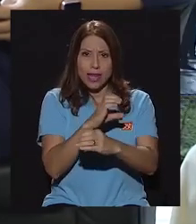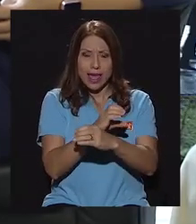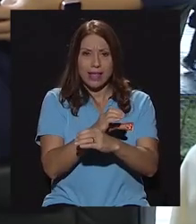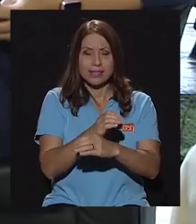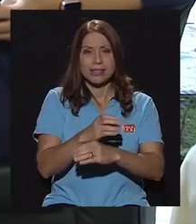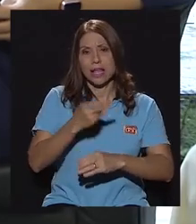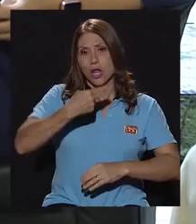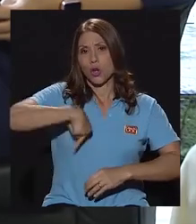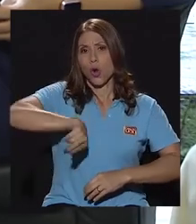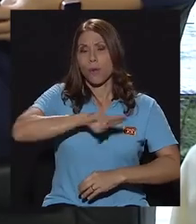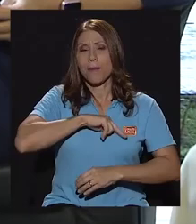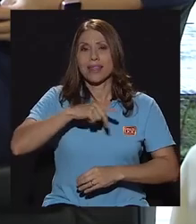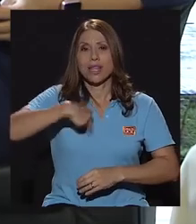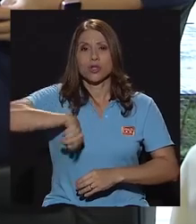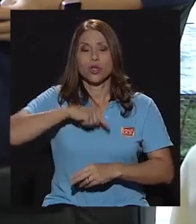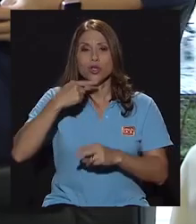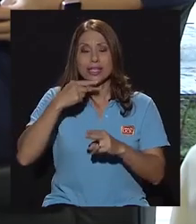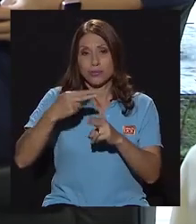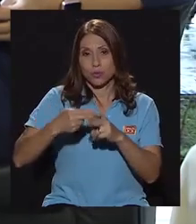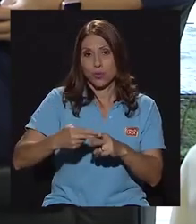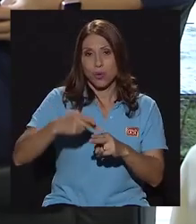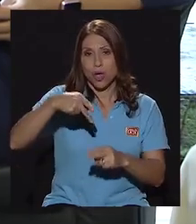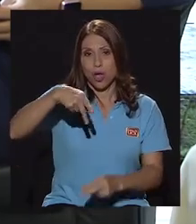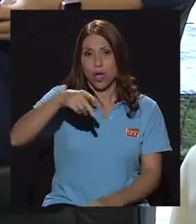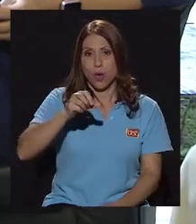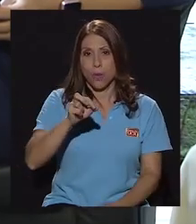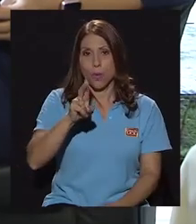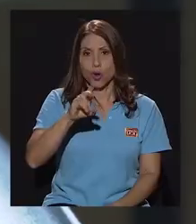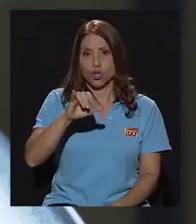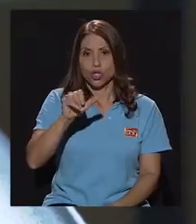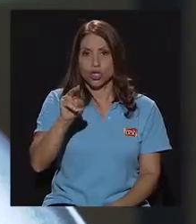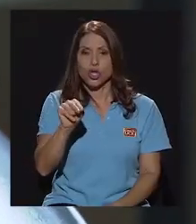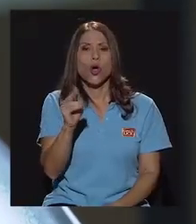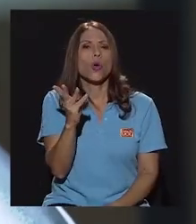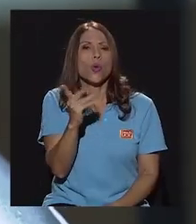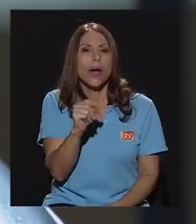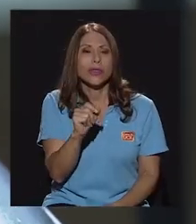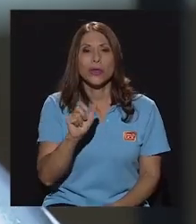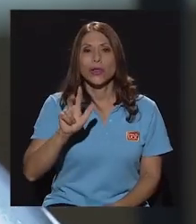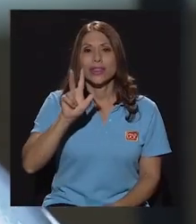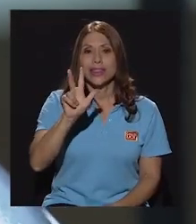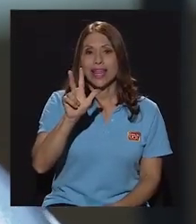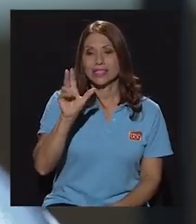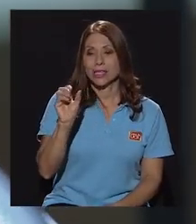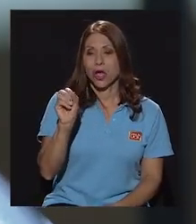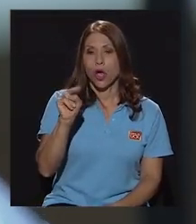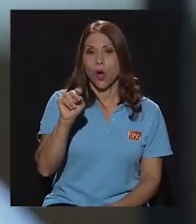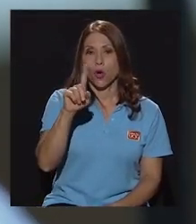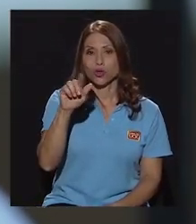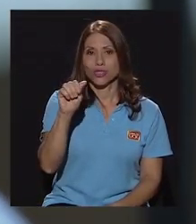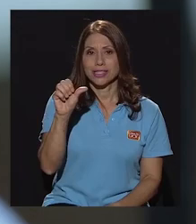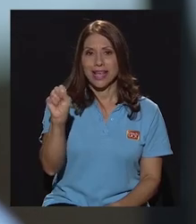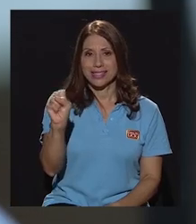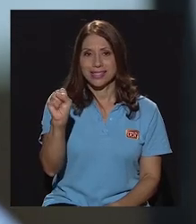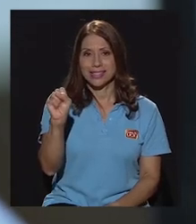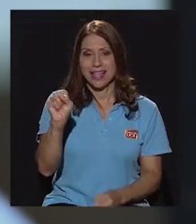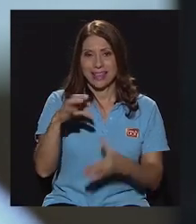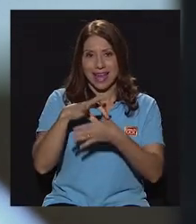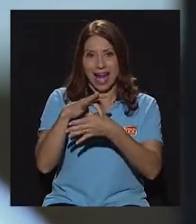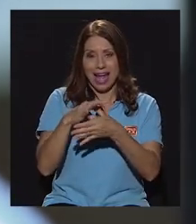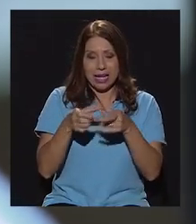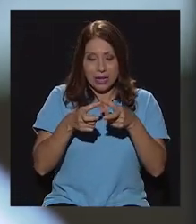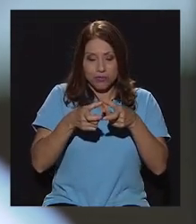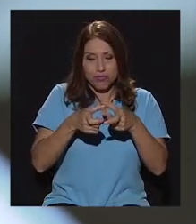recomendamos como una porción son 3 onzas de carne. Esto puede variar dependiendo del requerimiento